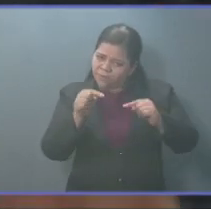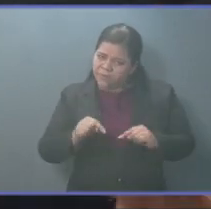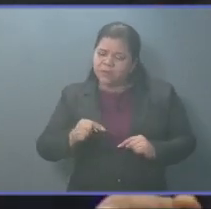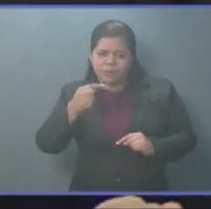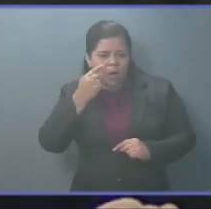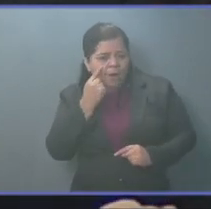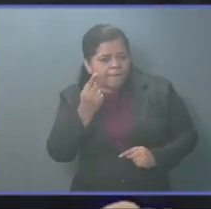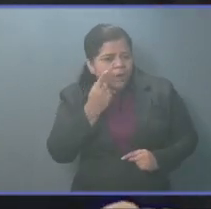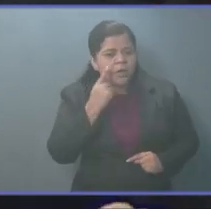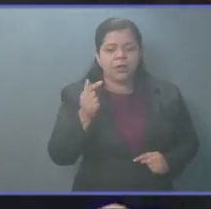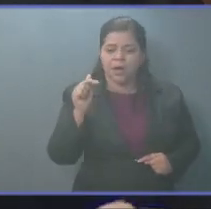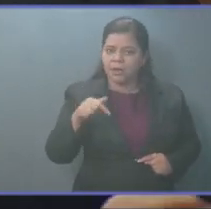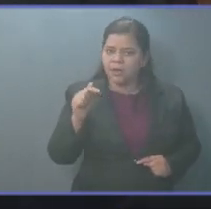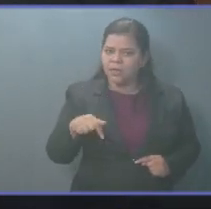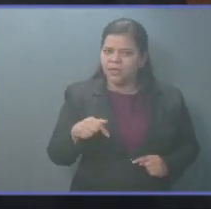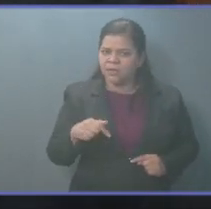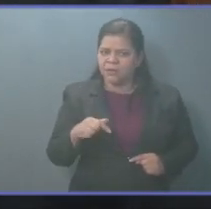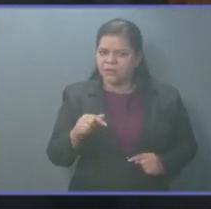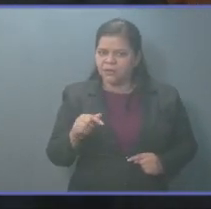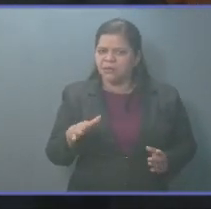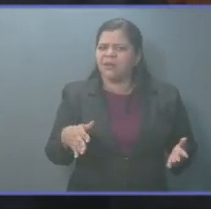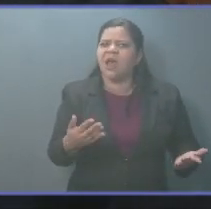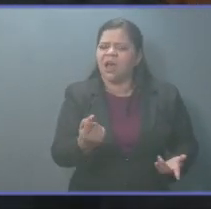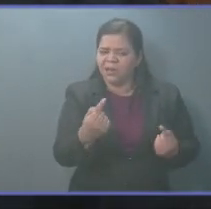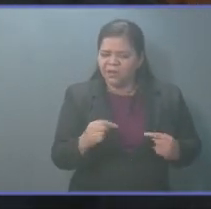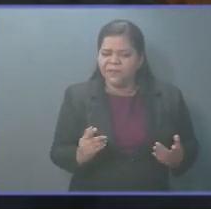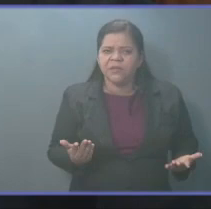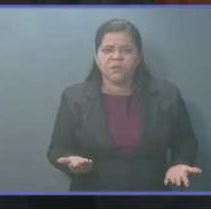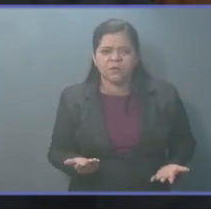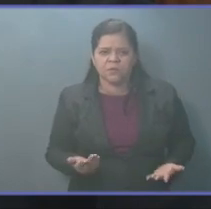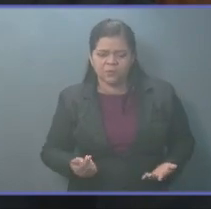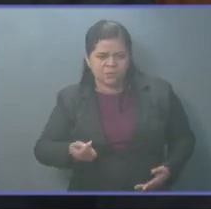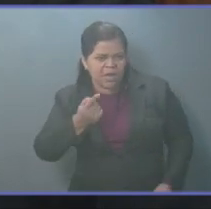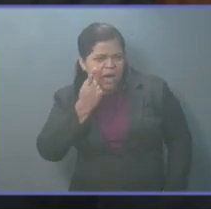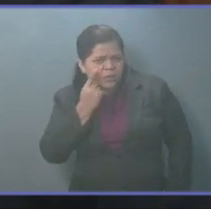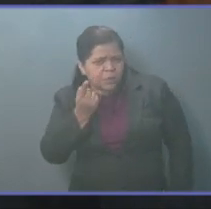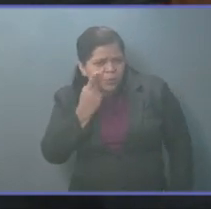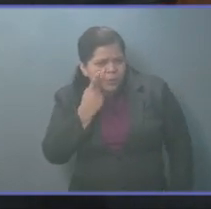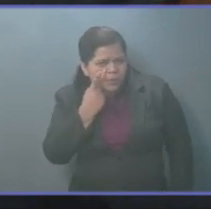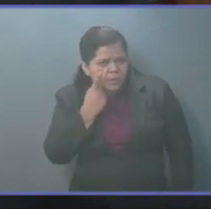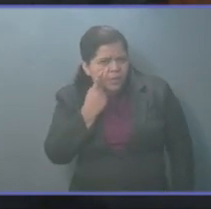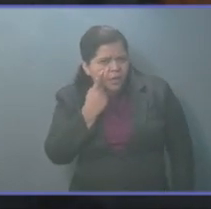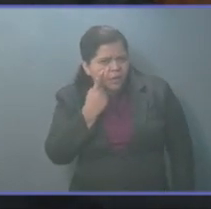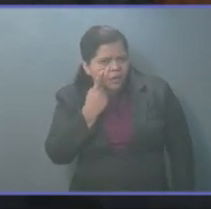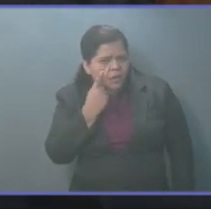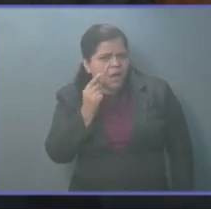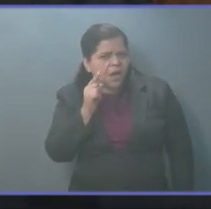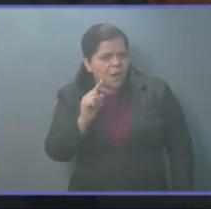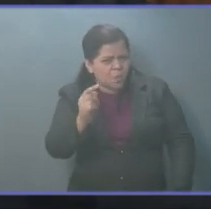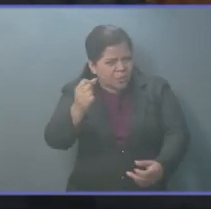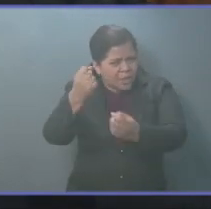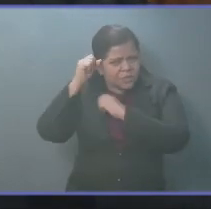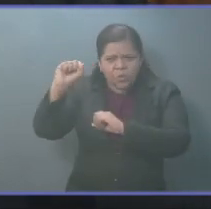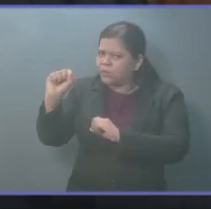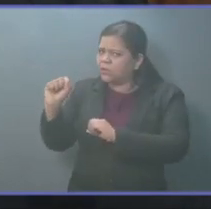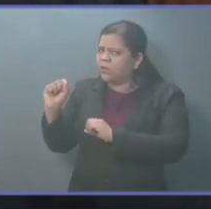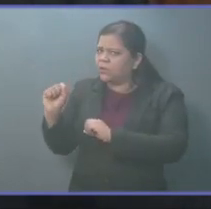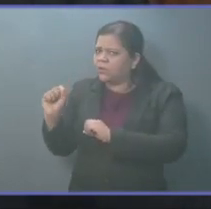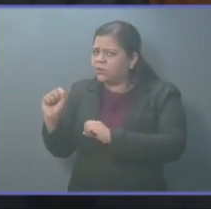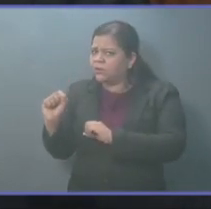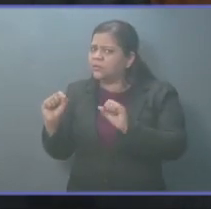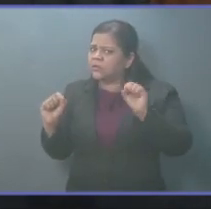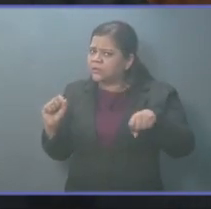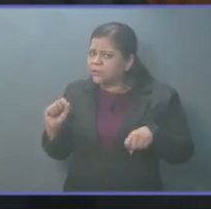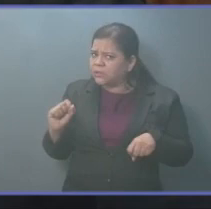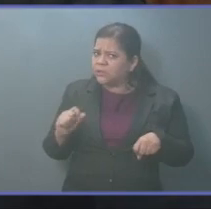supervisar, ¿a qué vino? ¿Usted vino a supervisar una insurrección?